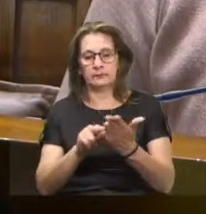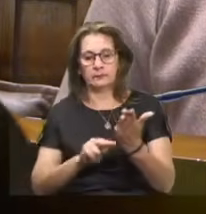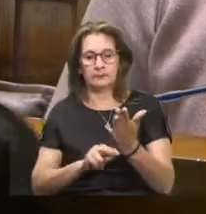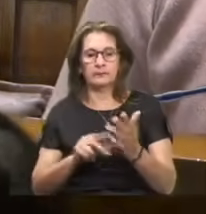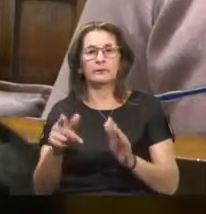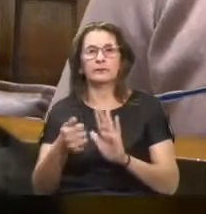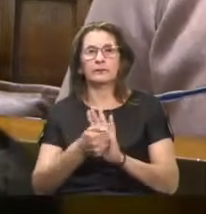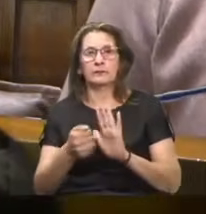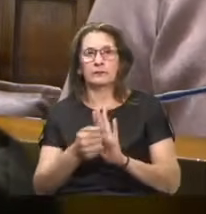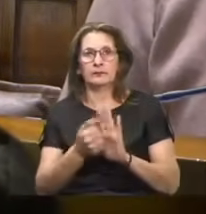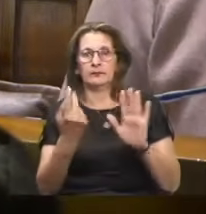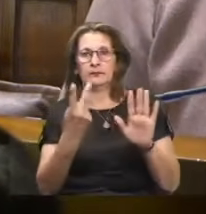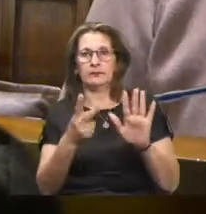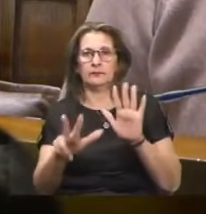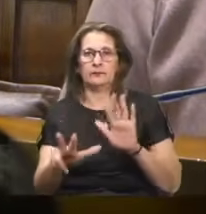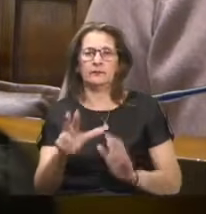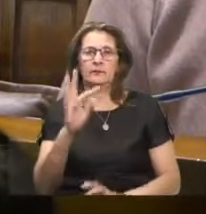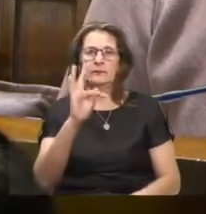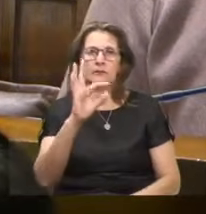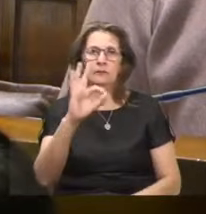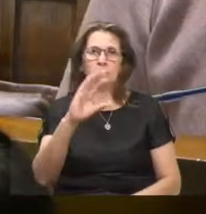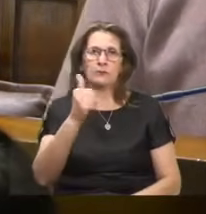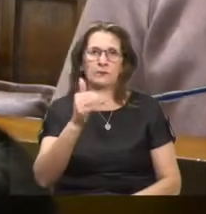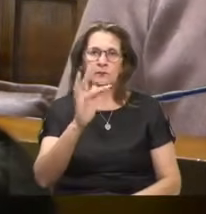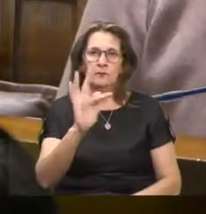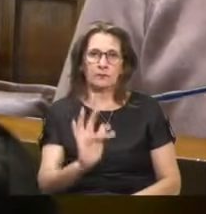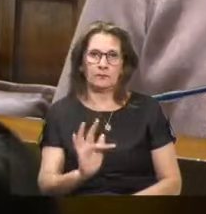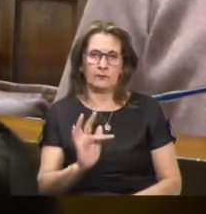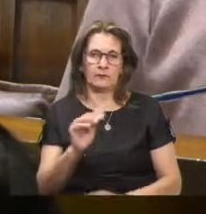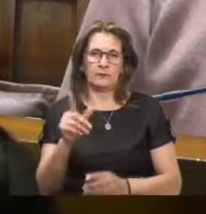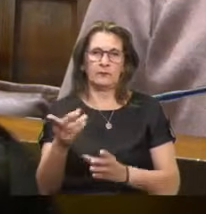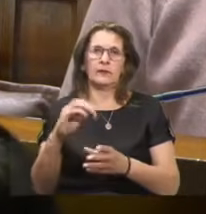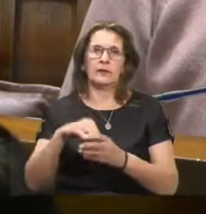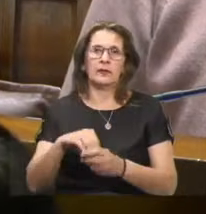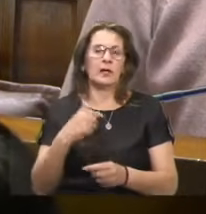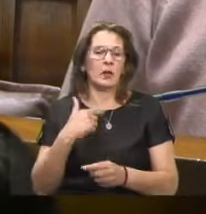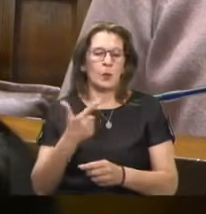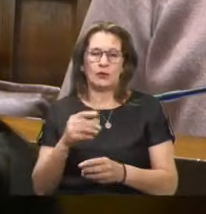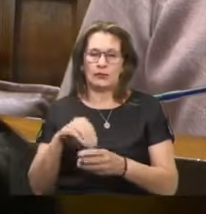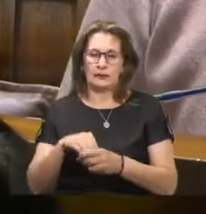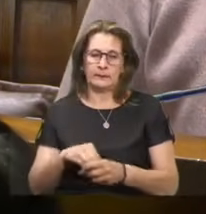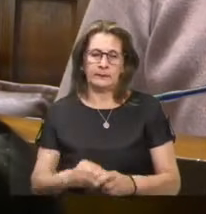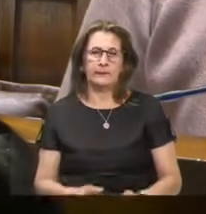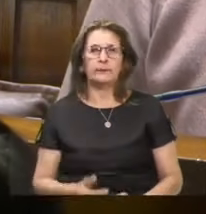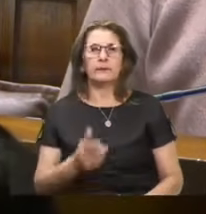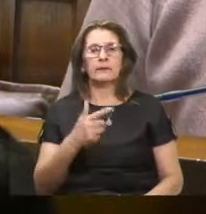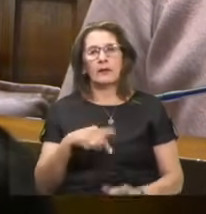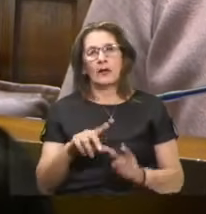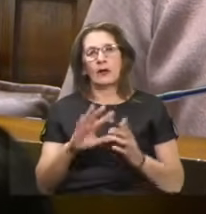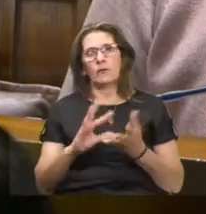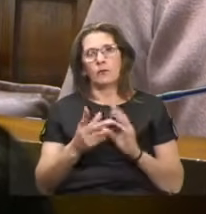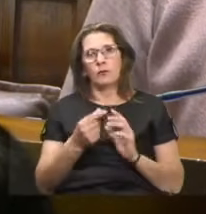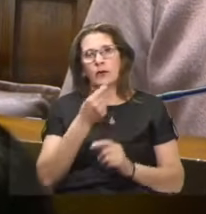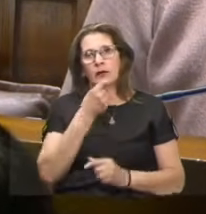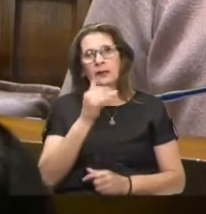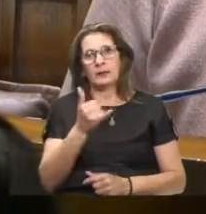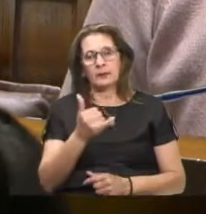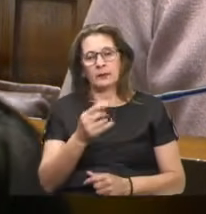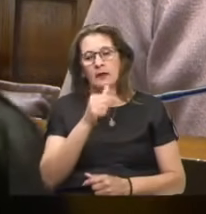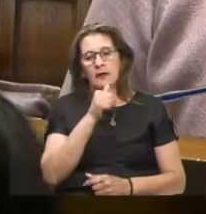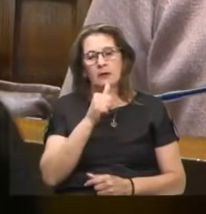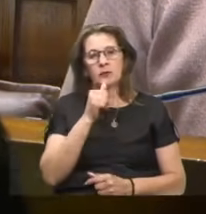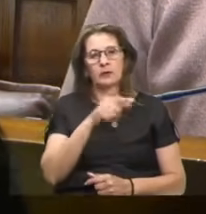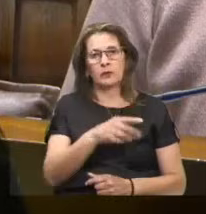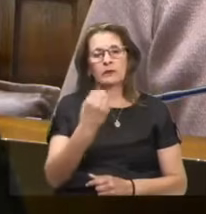artículo 28 del TOCAF sin su participación, como termina de decir. A modo de ejemplo, la resolución